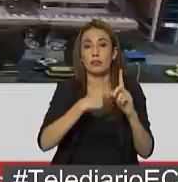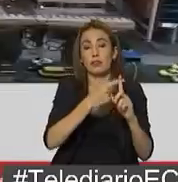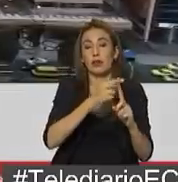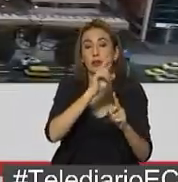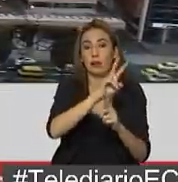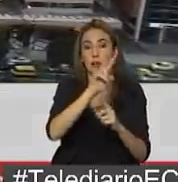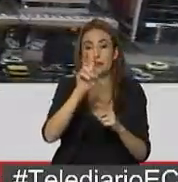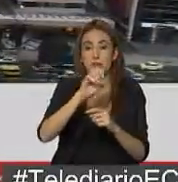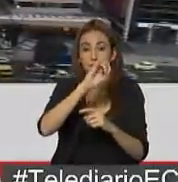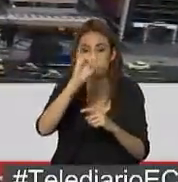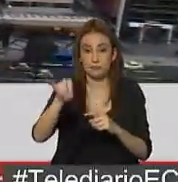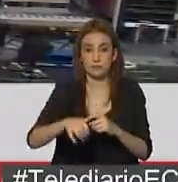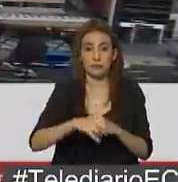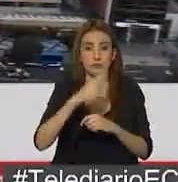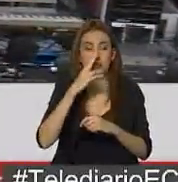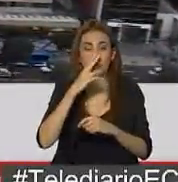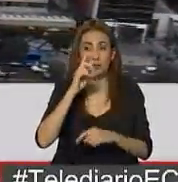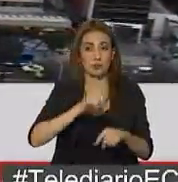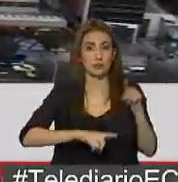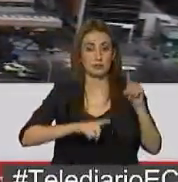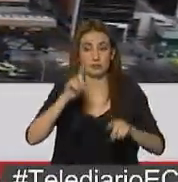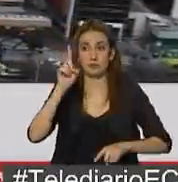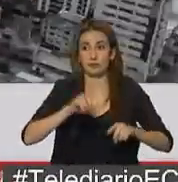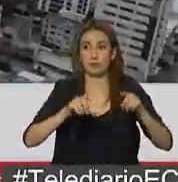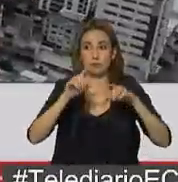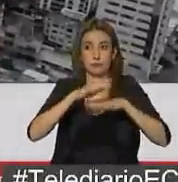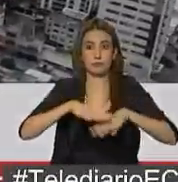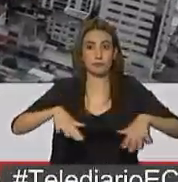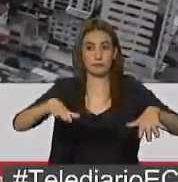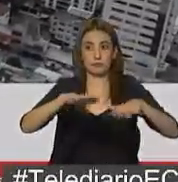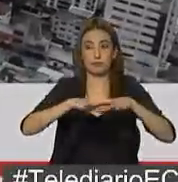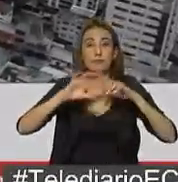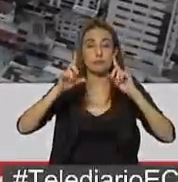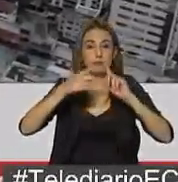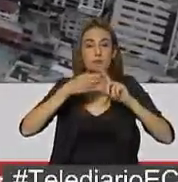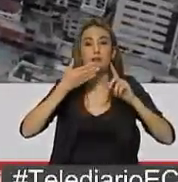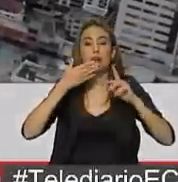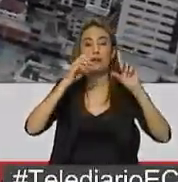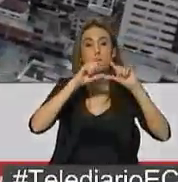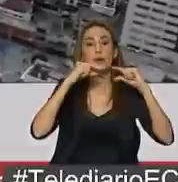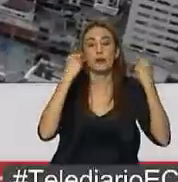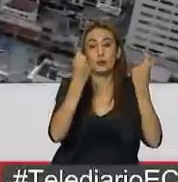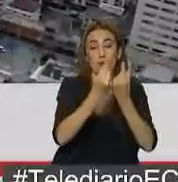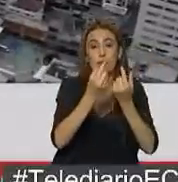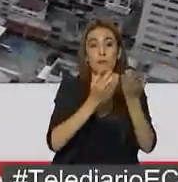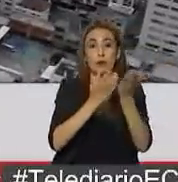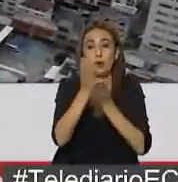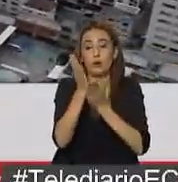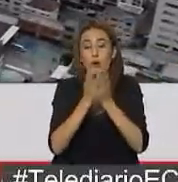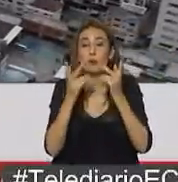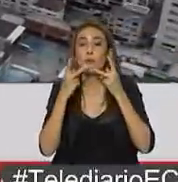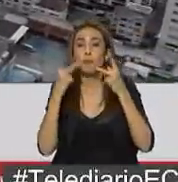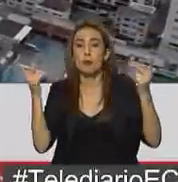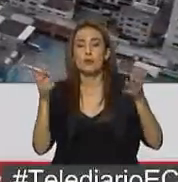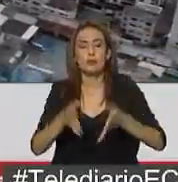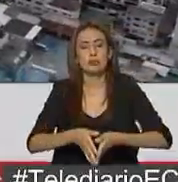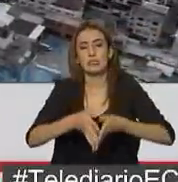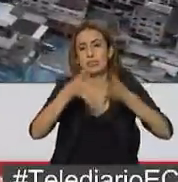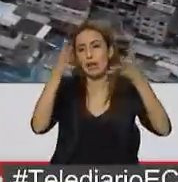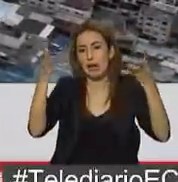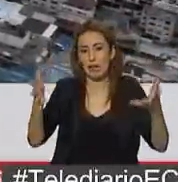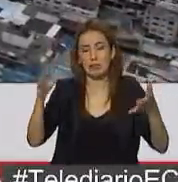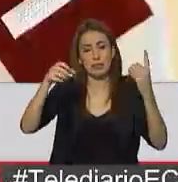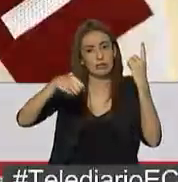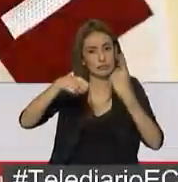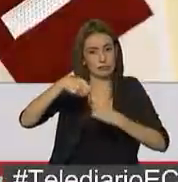junio. Dos son las razones de esta particularidad en la capital. La primera, el número de funcionarios públicos, como ya se lo había dicho en el Comité de Operaciones